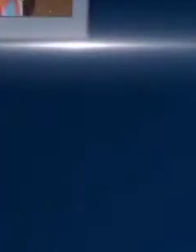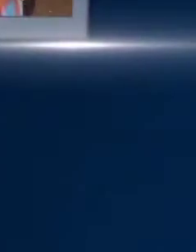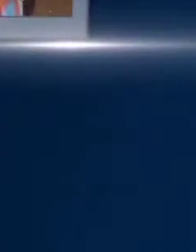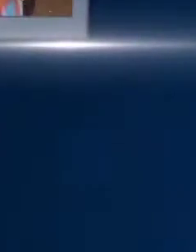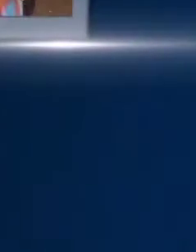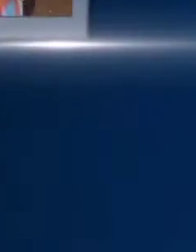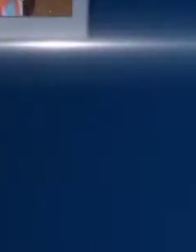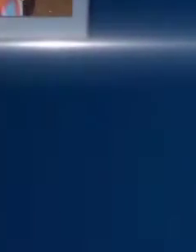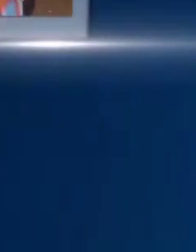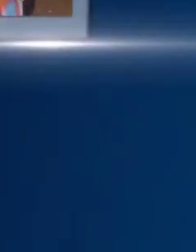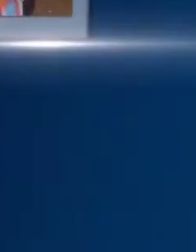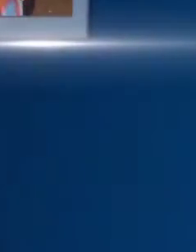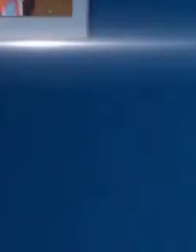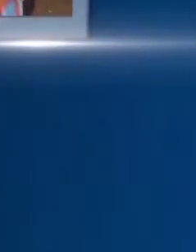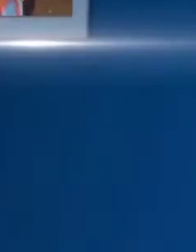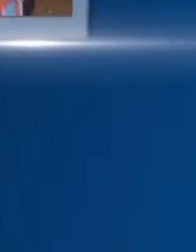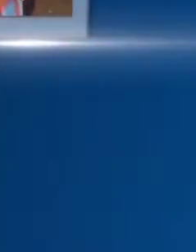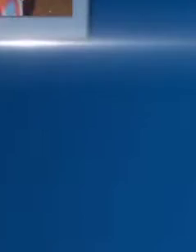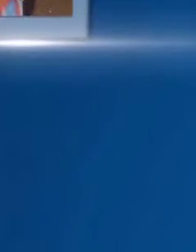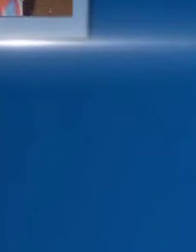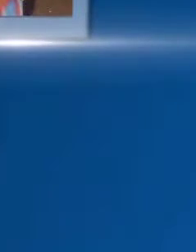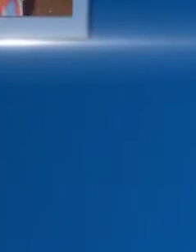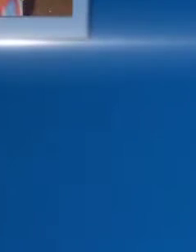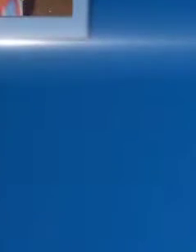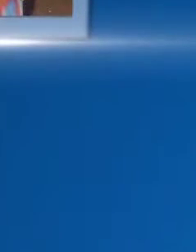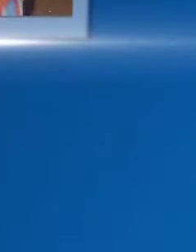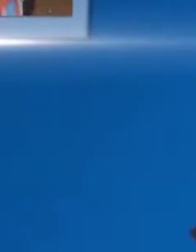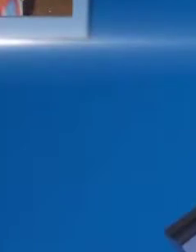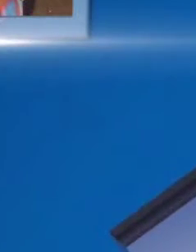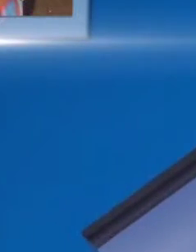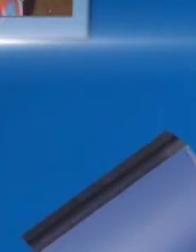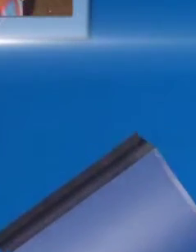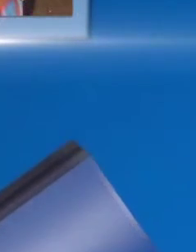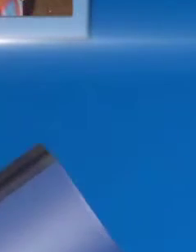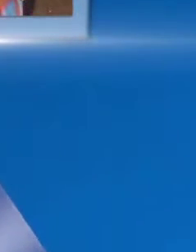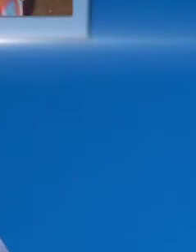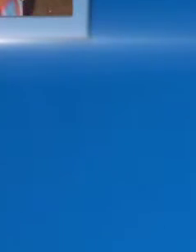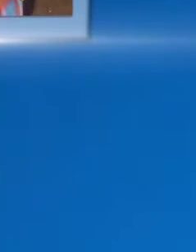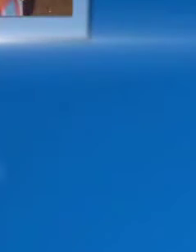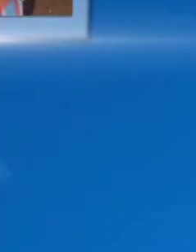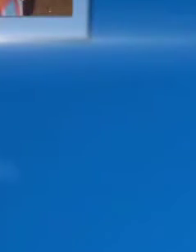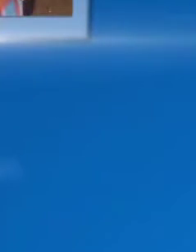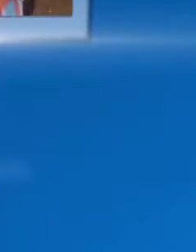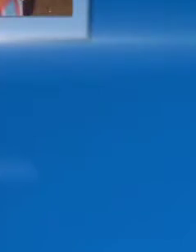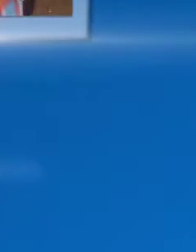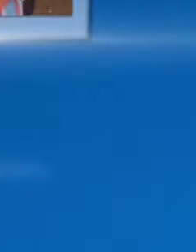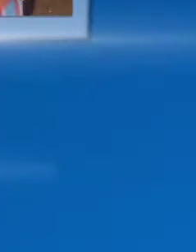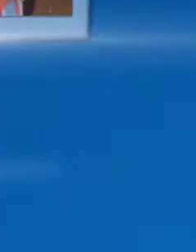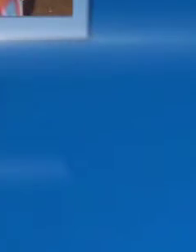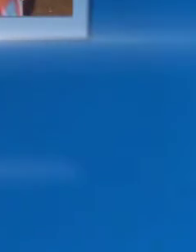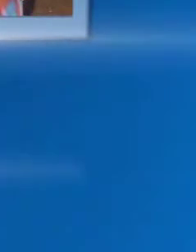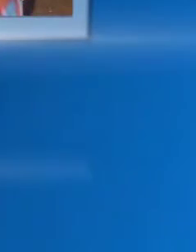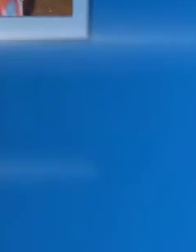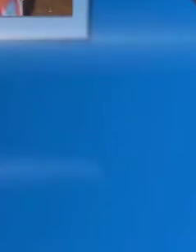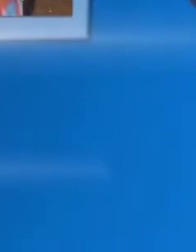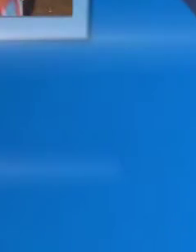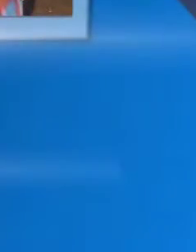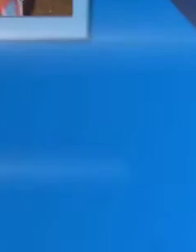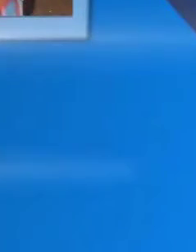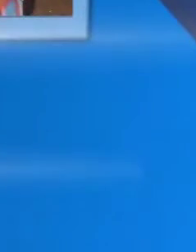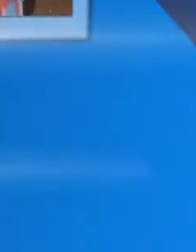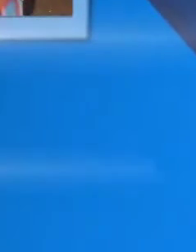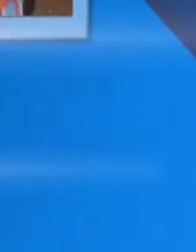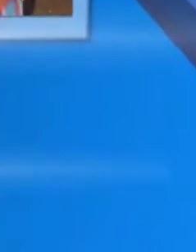isabel ordóñez emigrante retornada presidenta de la cooperativa de producción agropecuaria de emigrantes y